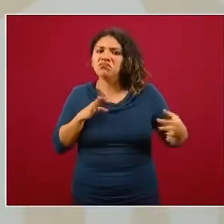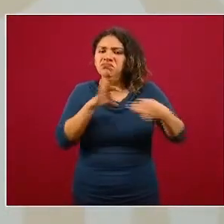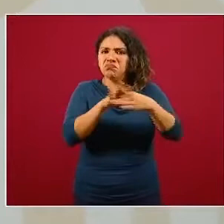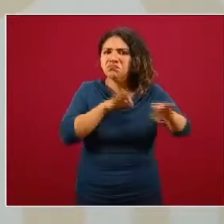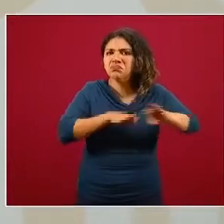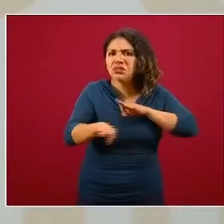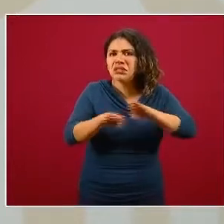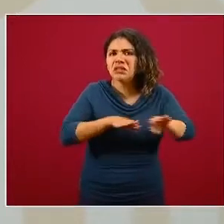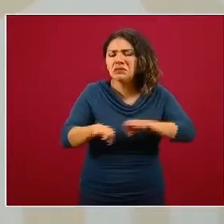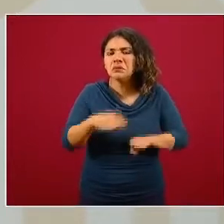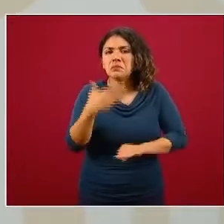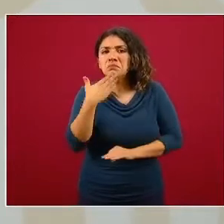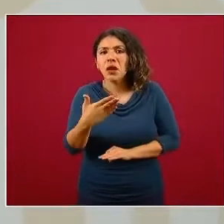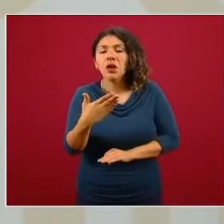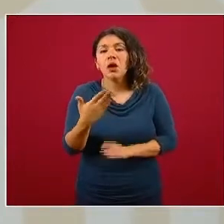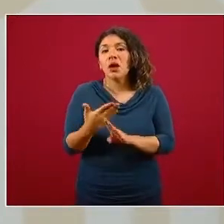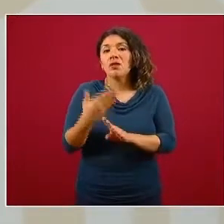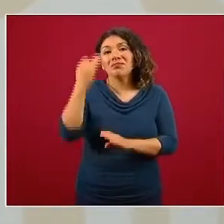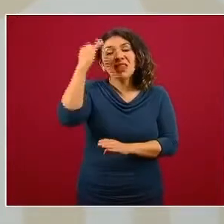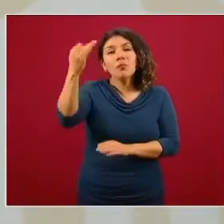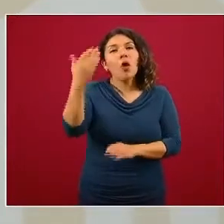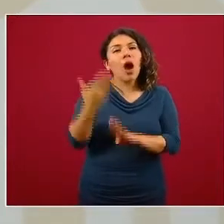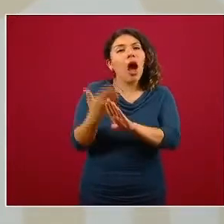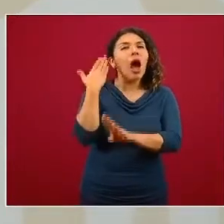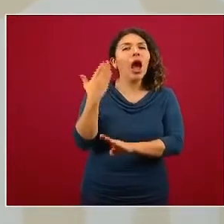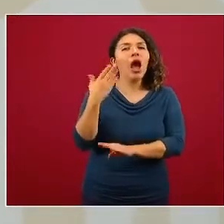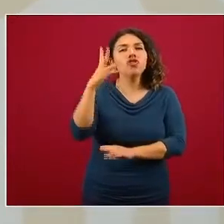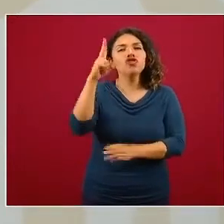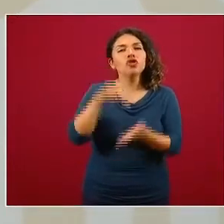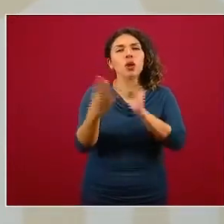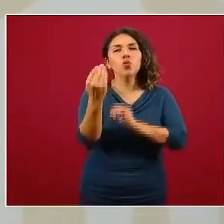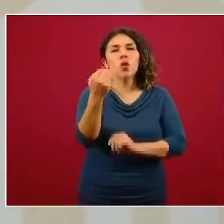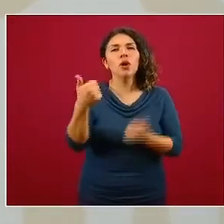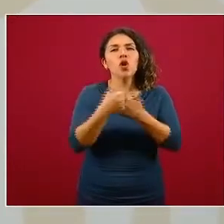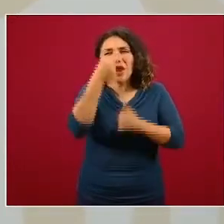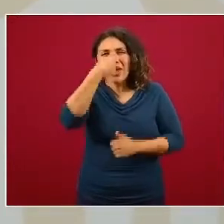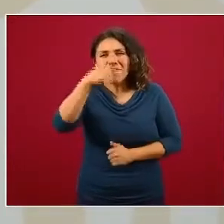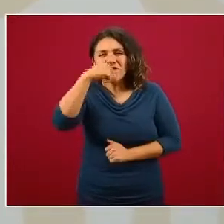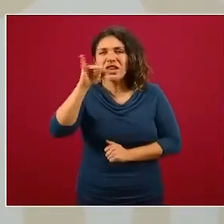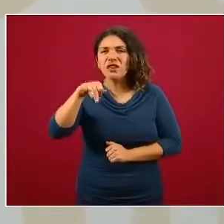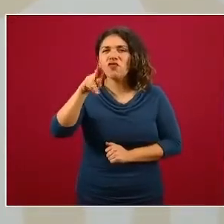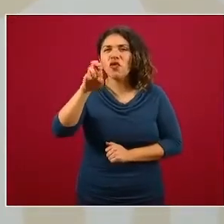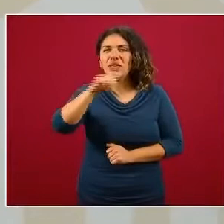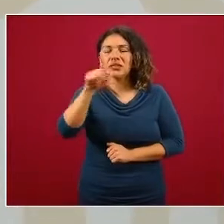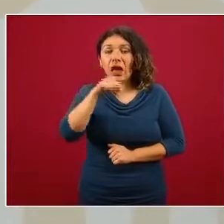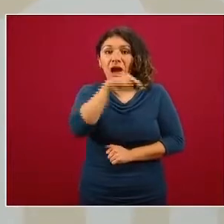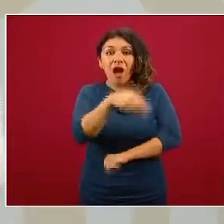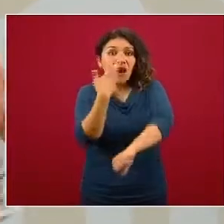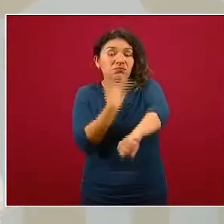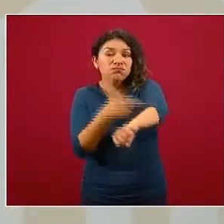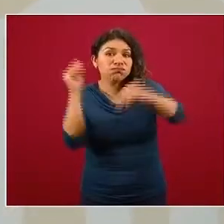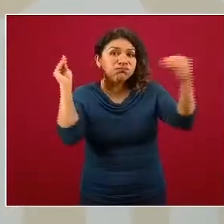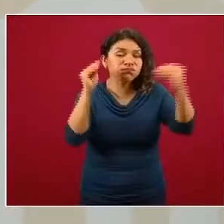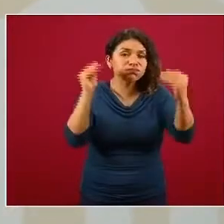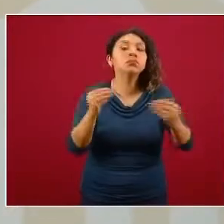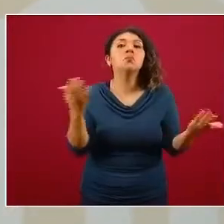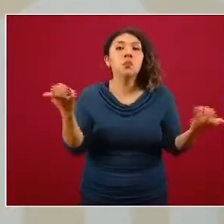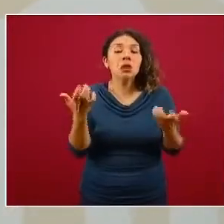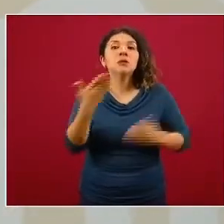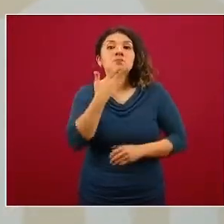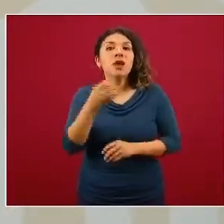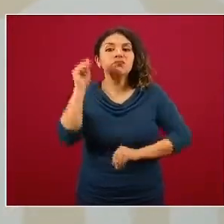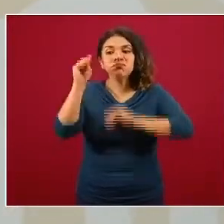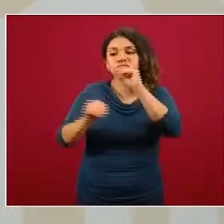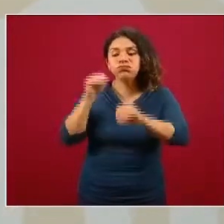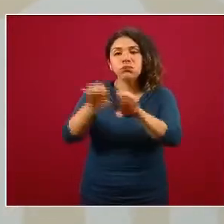colaboración durante la pandemia de influenza en 2009 y gracias a sus gestiones logramos en su momento